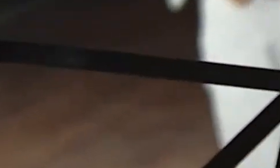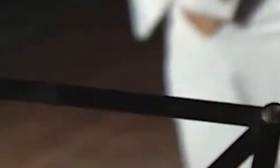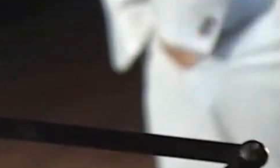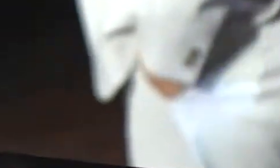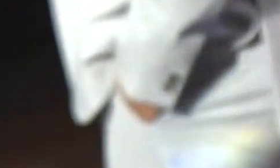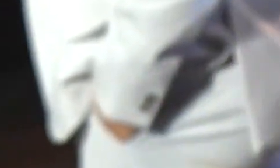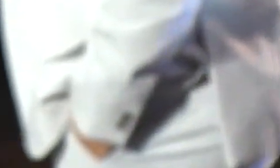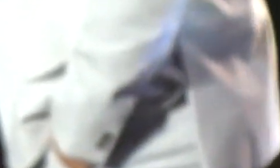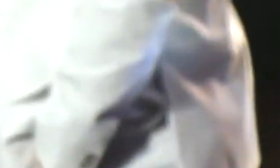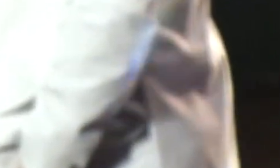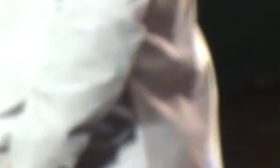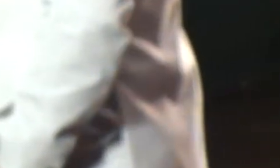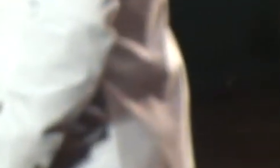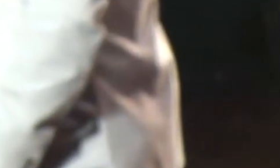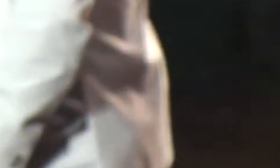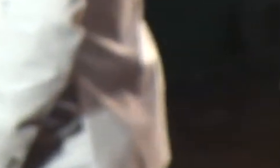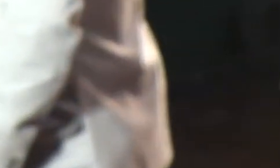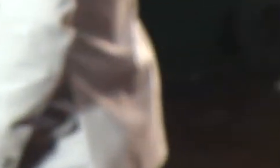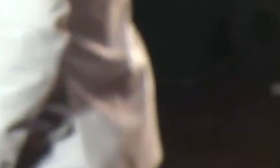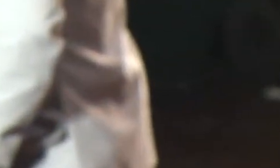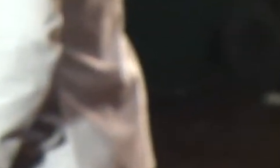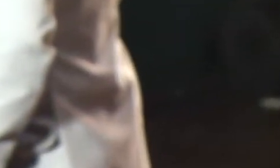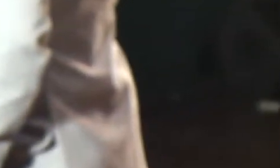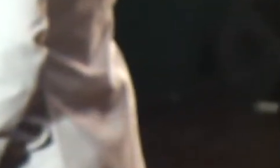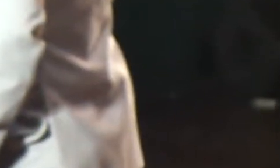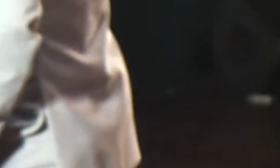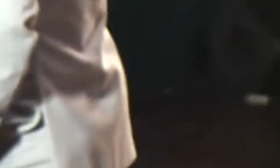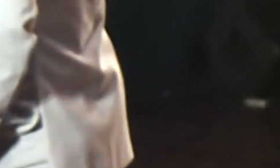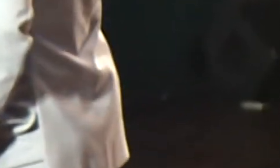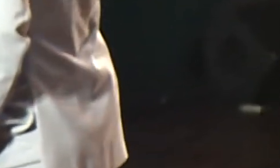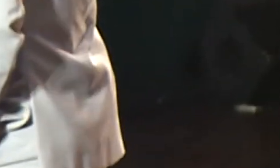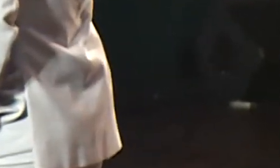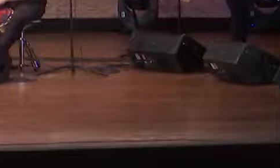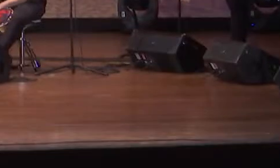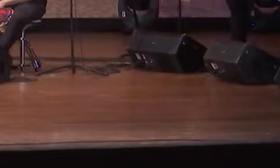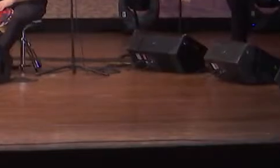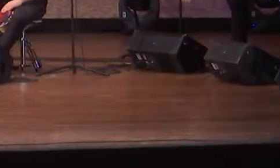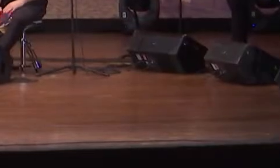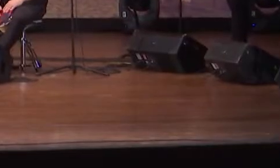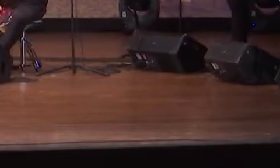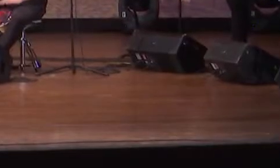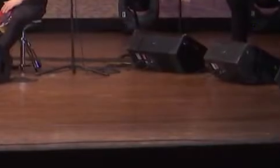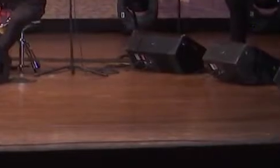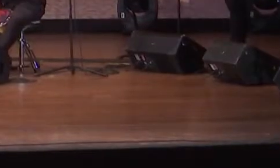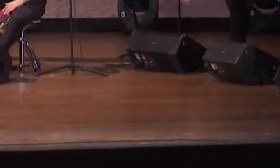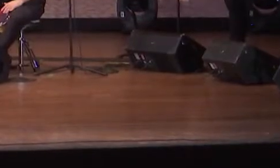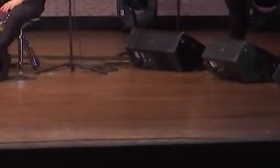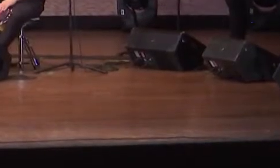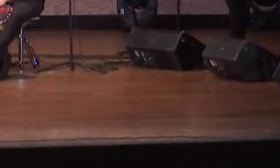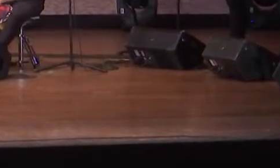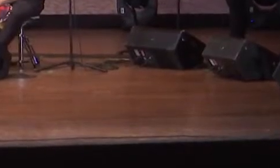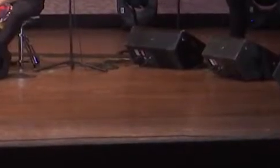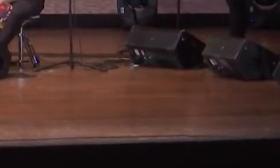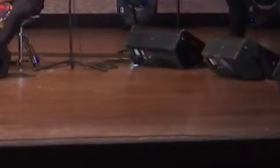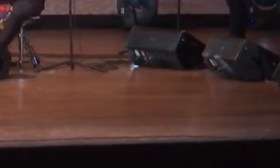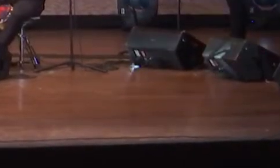Quizás bastaba respirar, solo respirar muy lento.